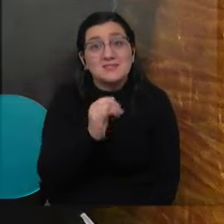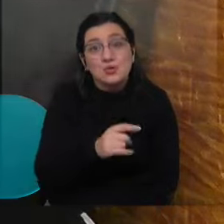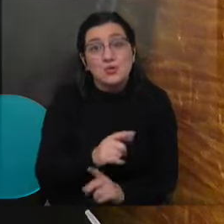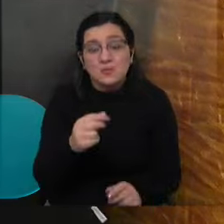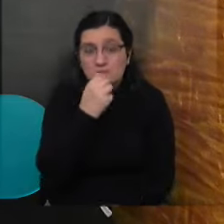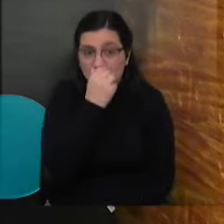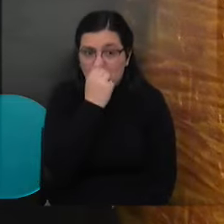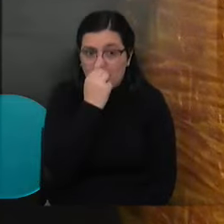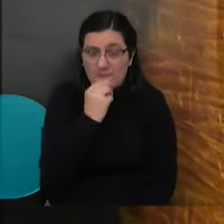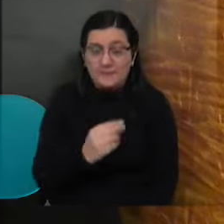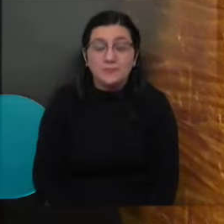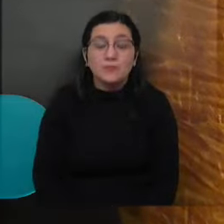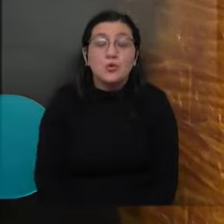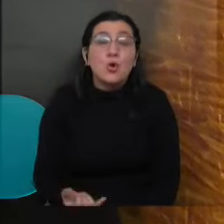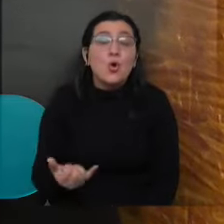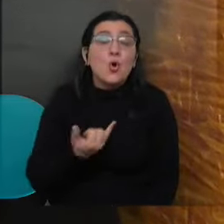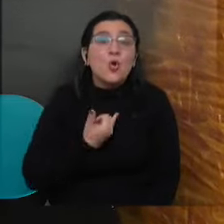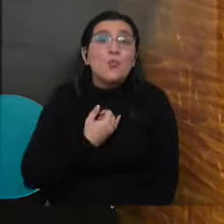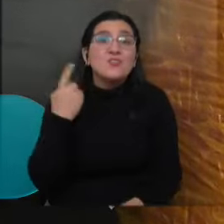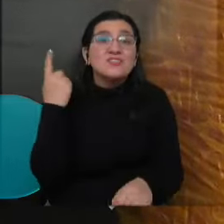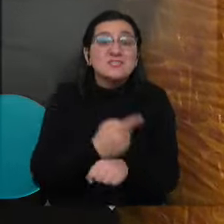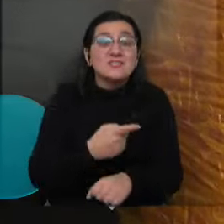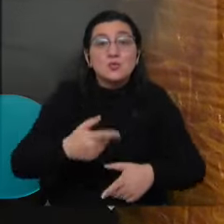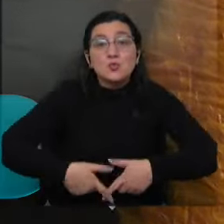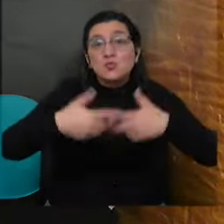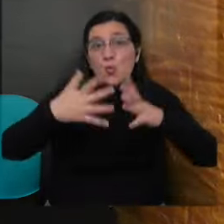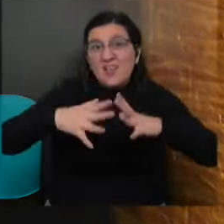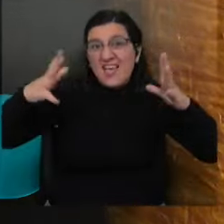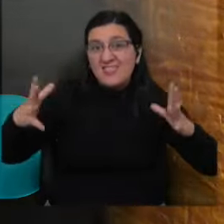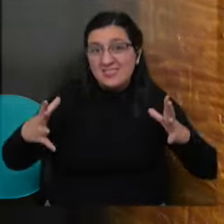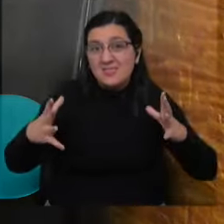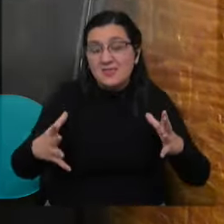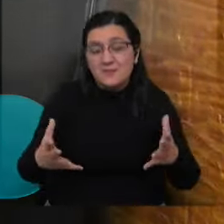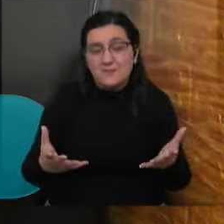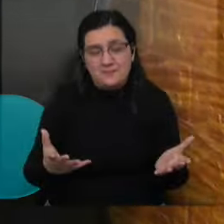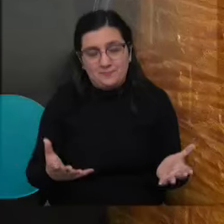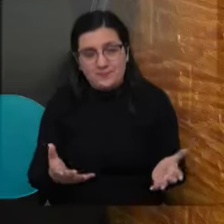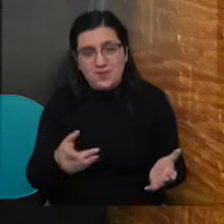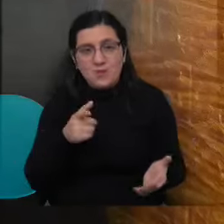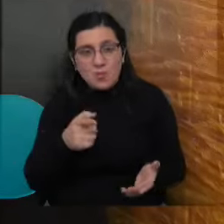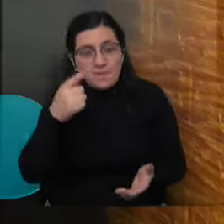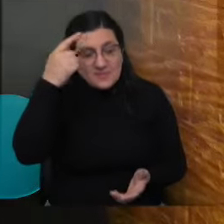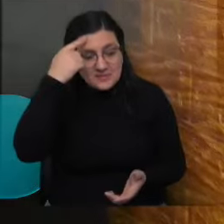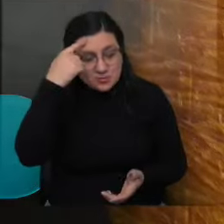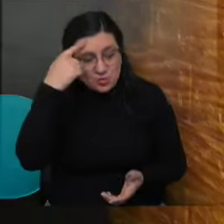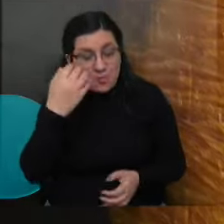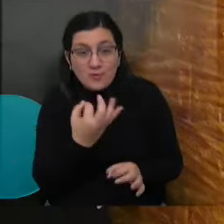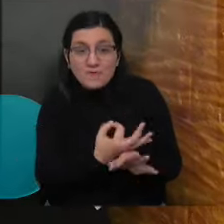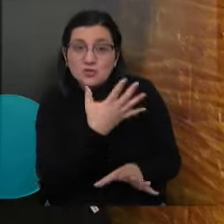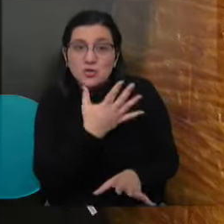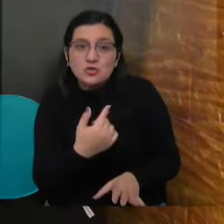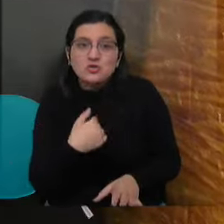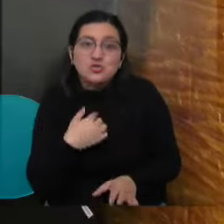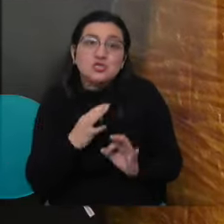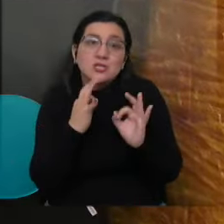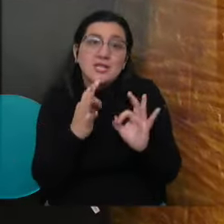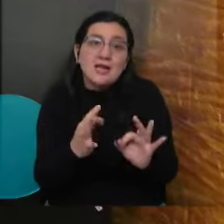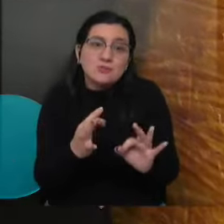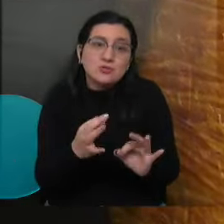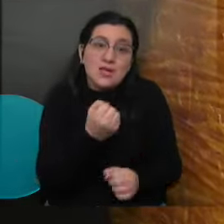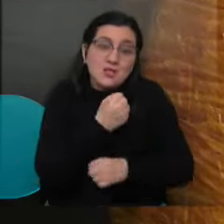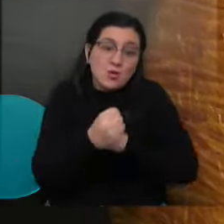Mariano Cómo se toma la decisión de hacer un show grande como este es decir lo Tomás desde lo profesional es decir Nosotros llegamos acá también